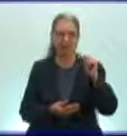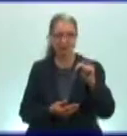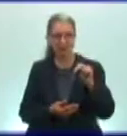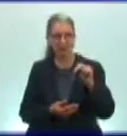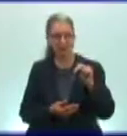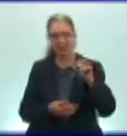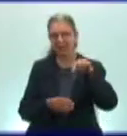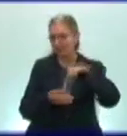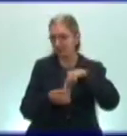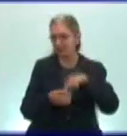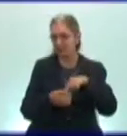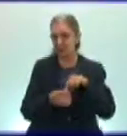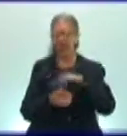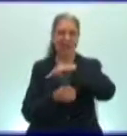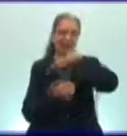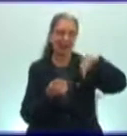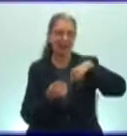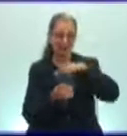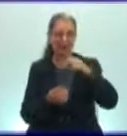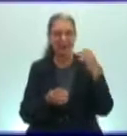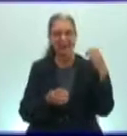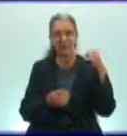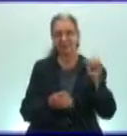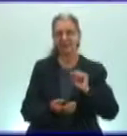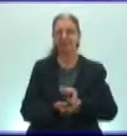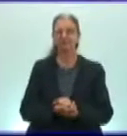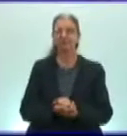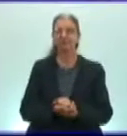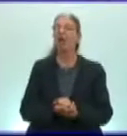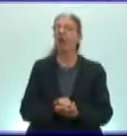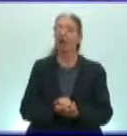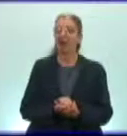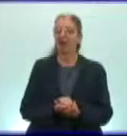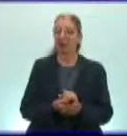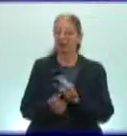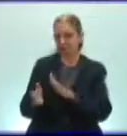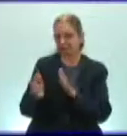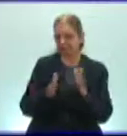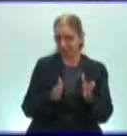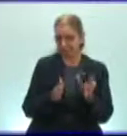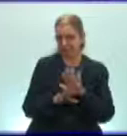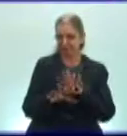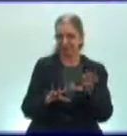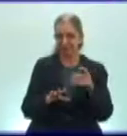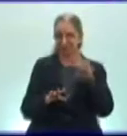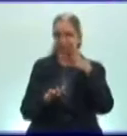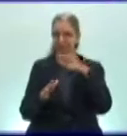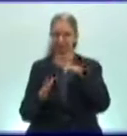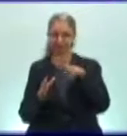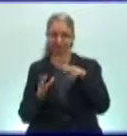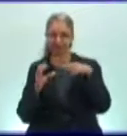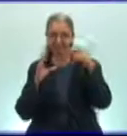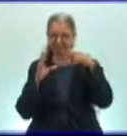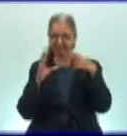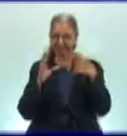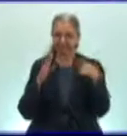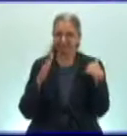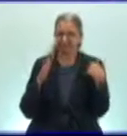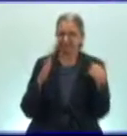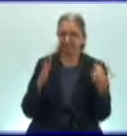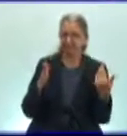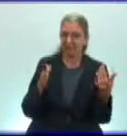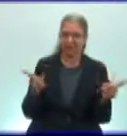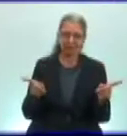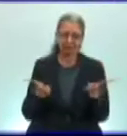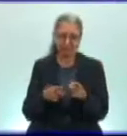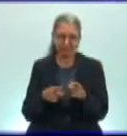y electrones a su alrededor. Entonces, después de haber observado el video, podemos resumir cuáles son las